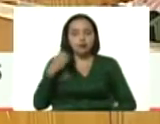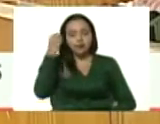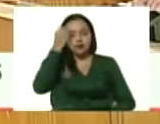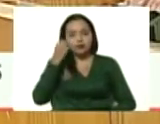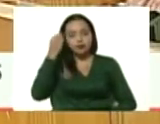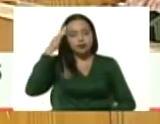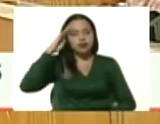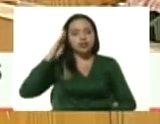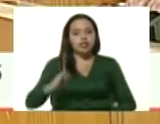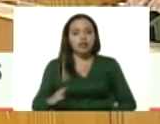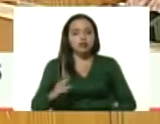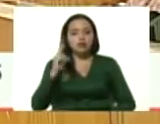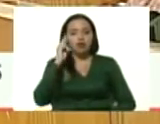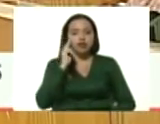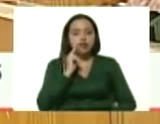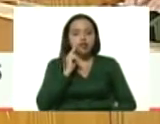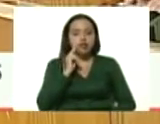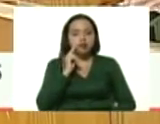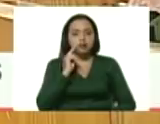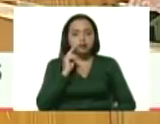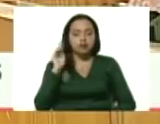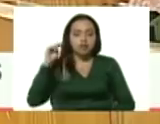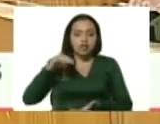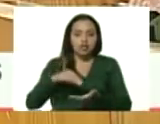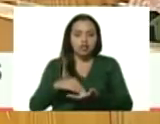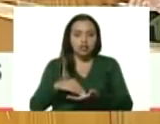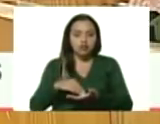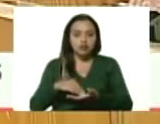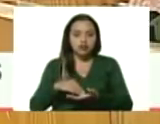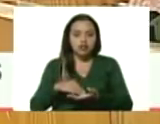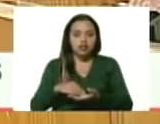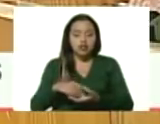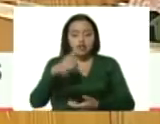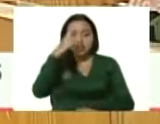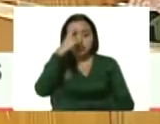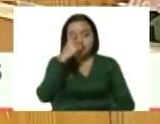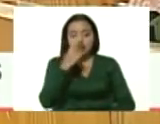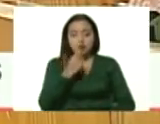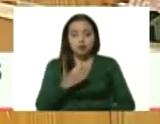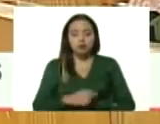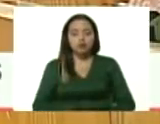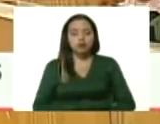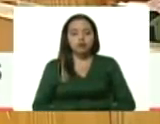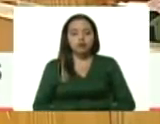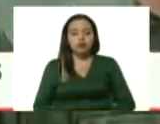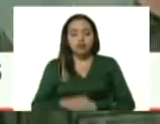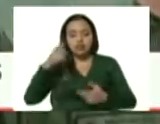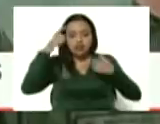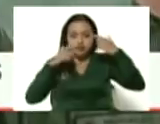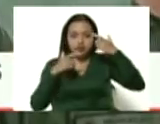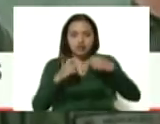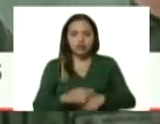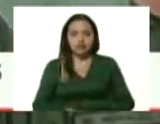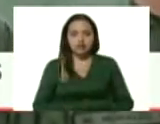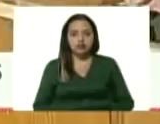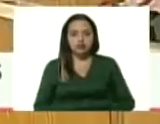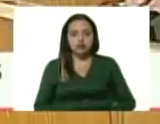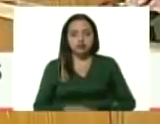militar bolivariana, mirandina, zamorista y chavista. Nuestra doctrina, la doctrina militar de